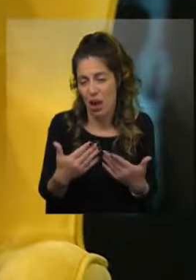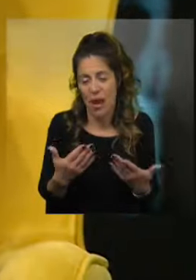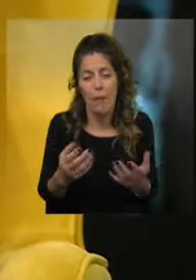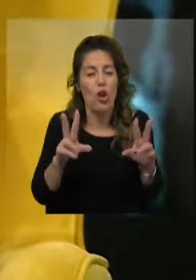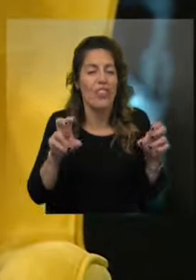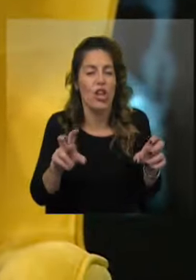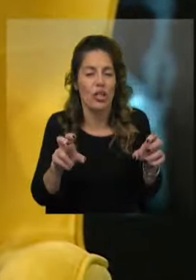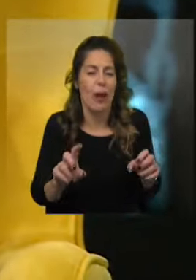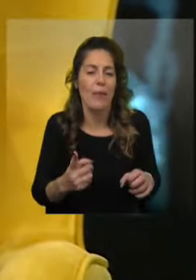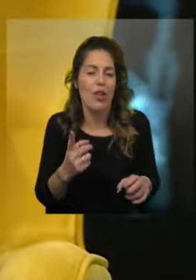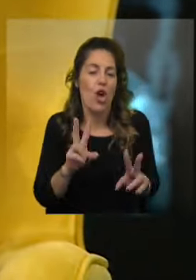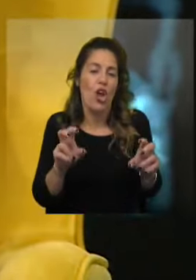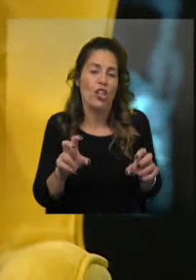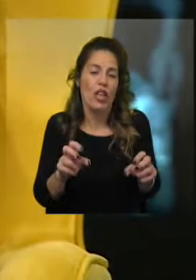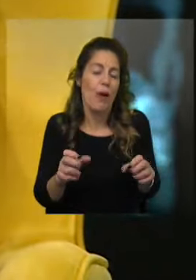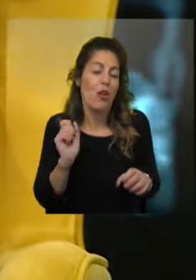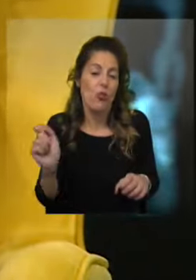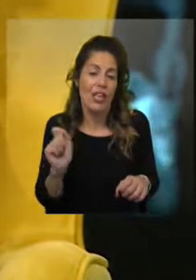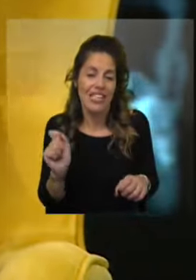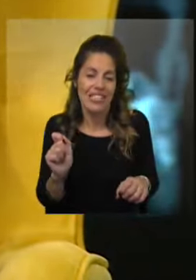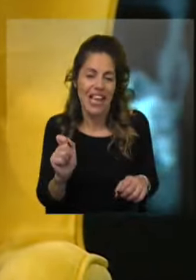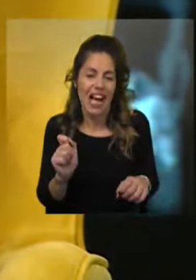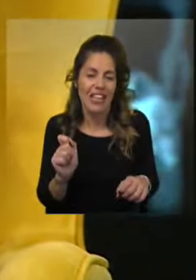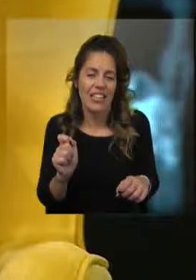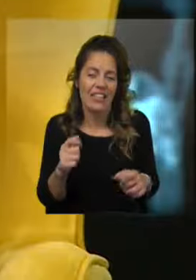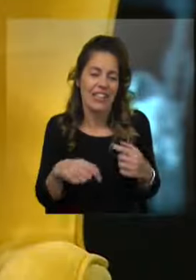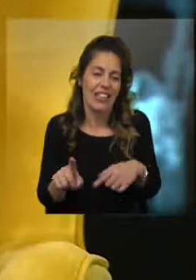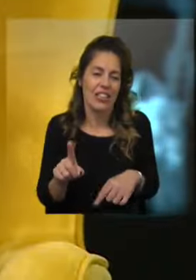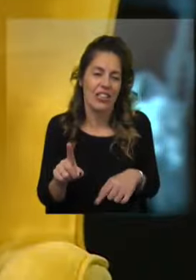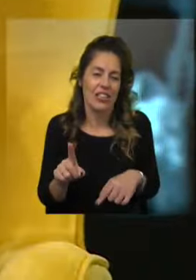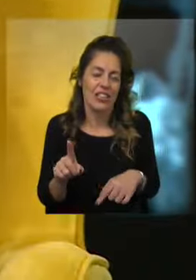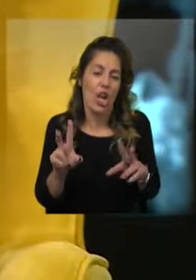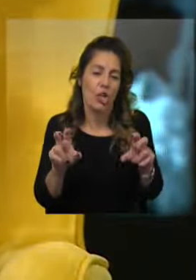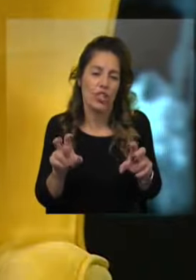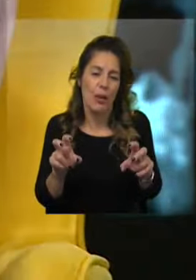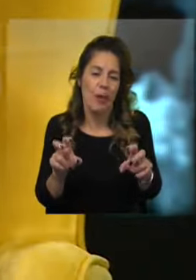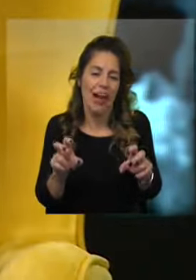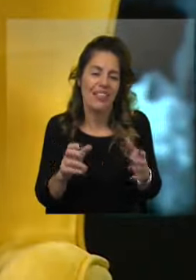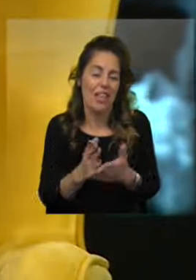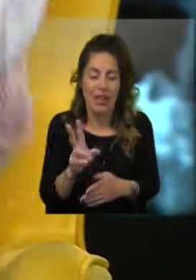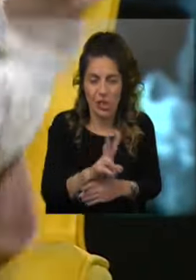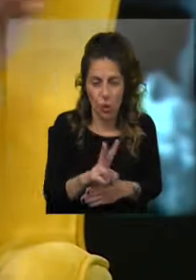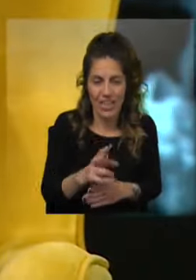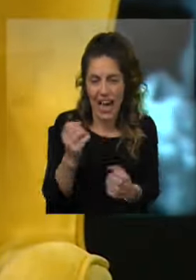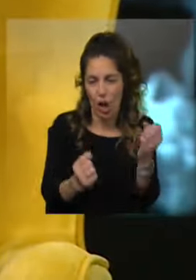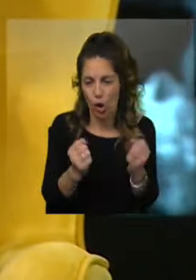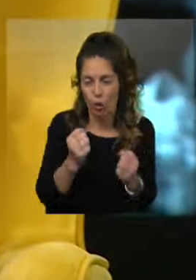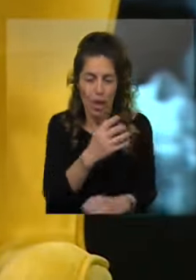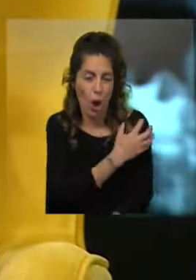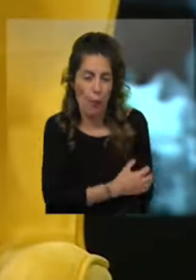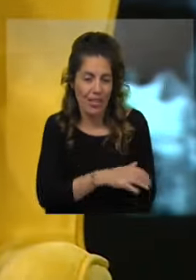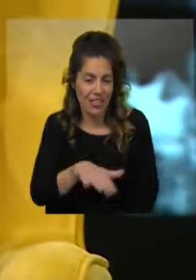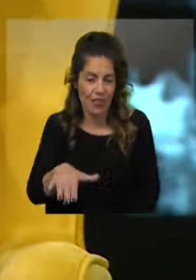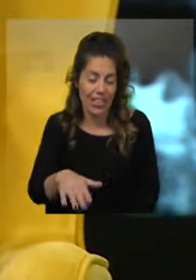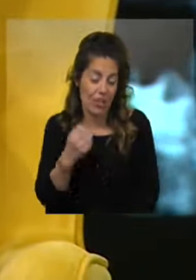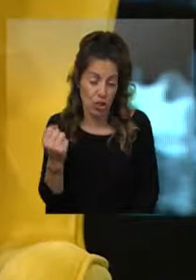temas primero que no es de los temas en urgencia y no es de urgencia digamos de lo de los siempre está seguridad economía pobreza infantil que por supuesto que